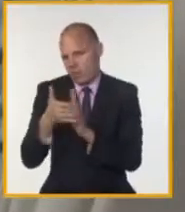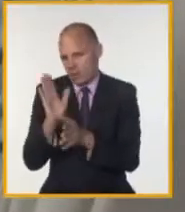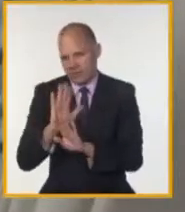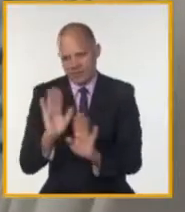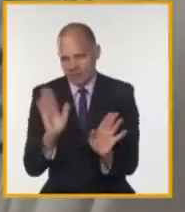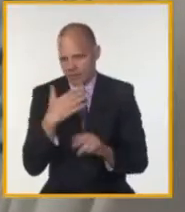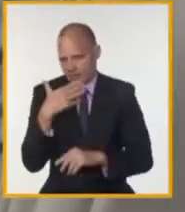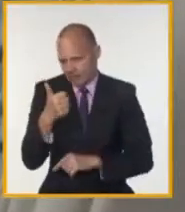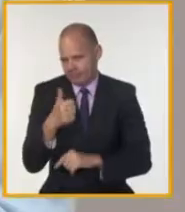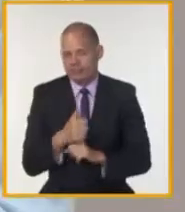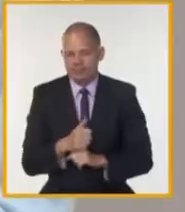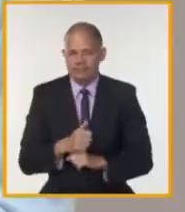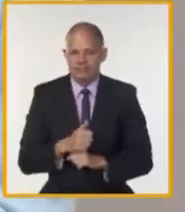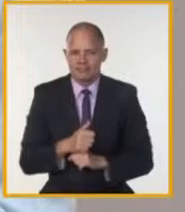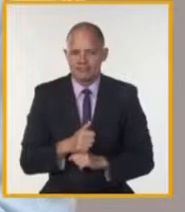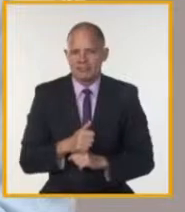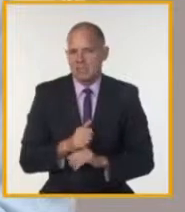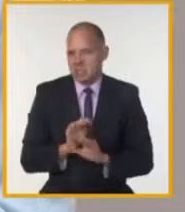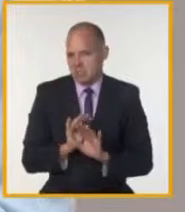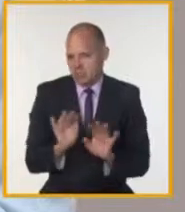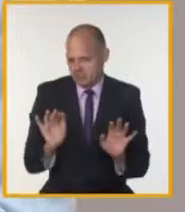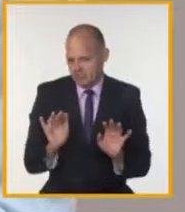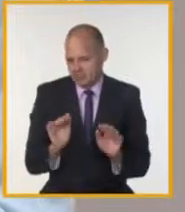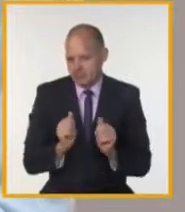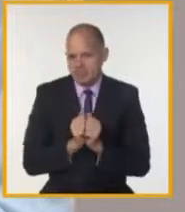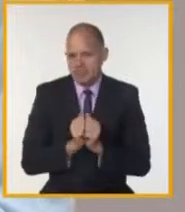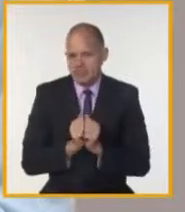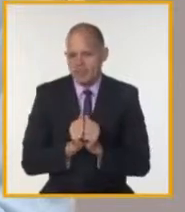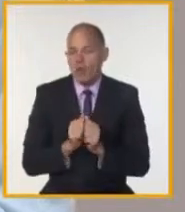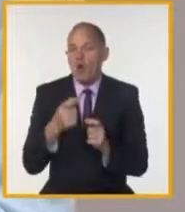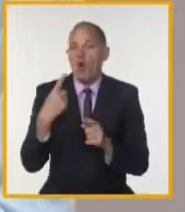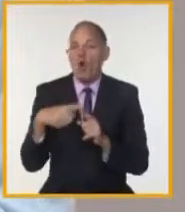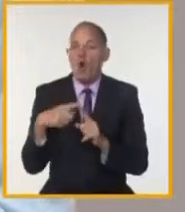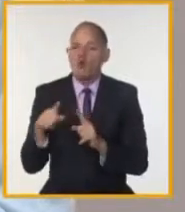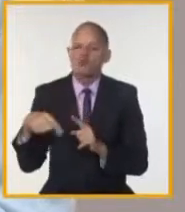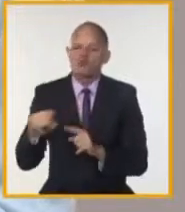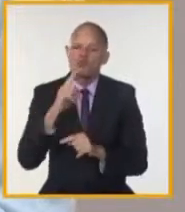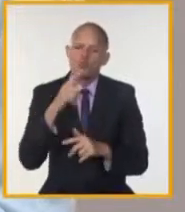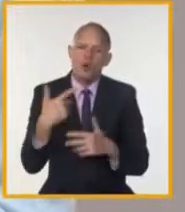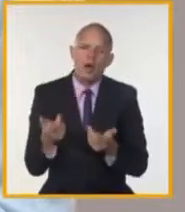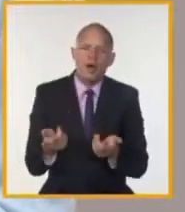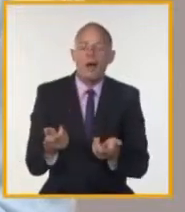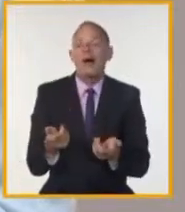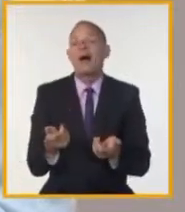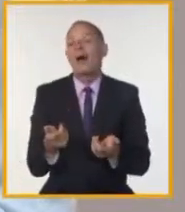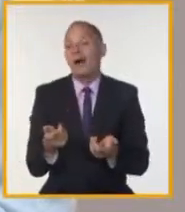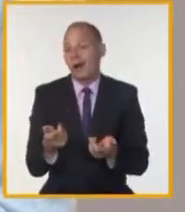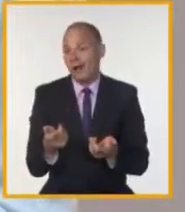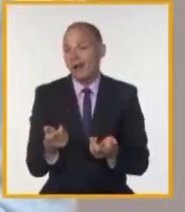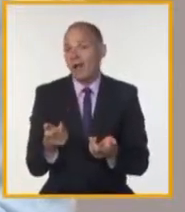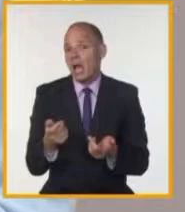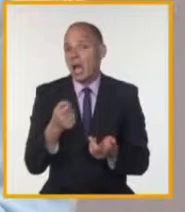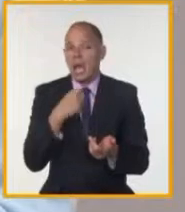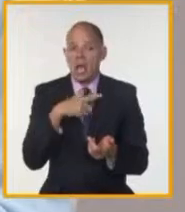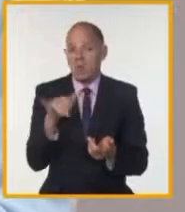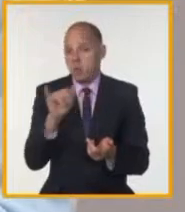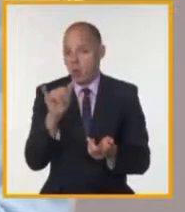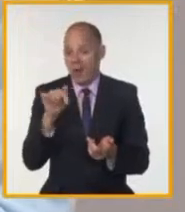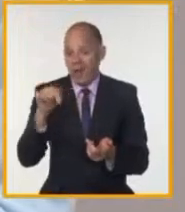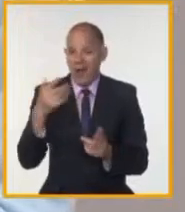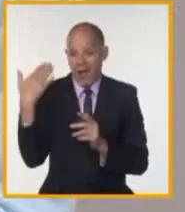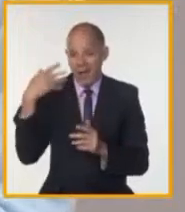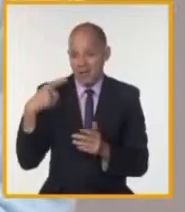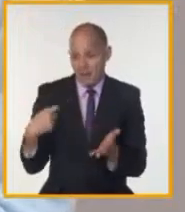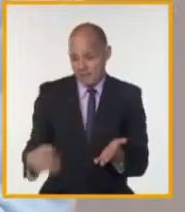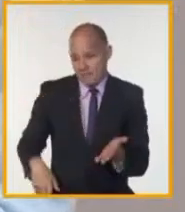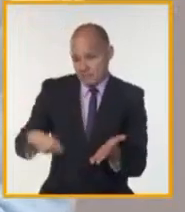más ágil el proceso. Nos introducimos en el tema de la bancarización por la que está transitando el país en este momento.